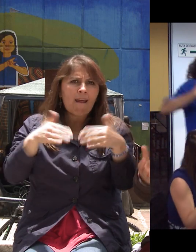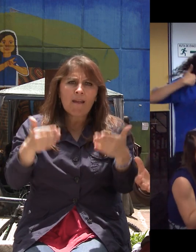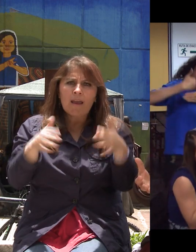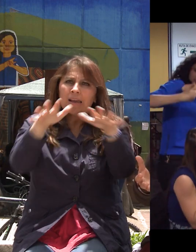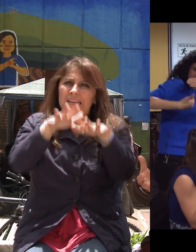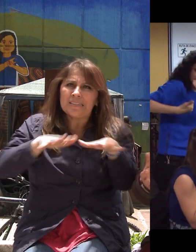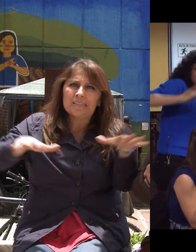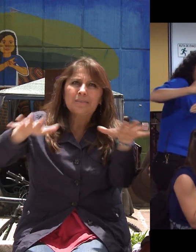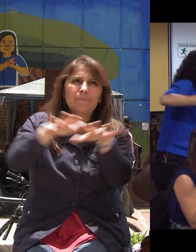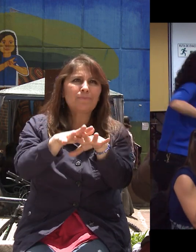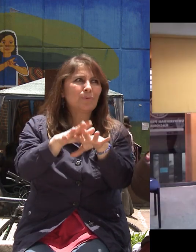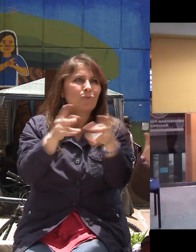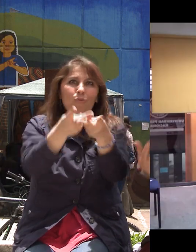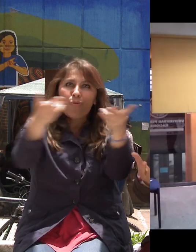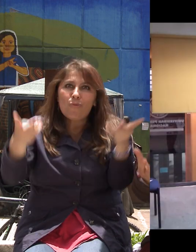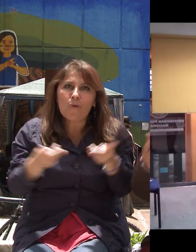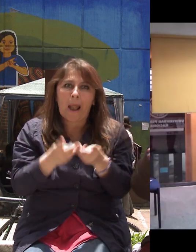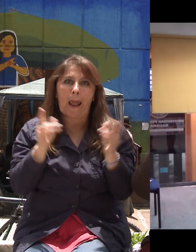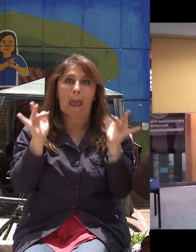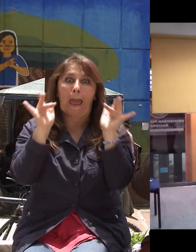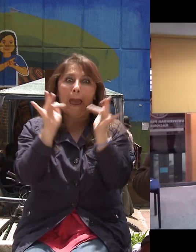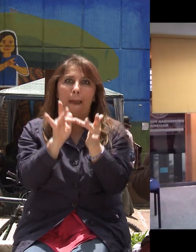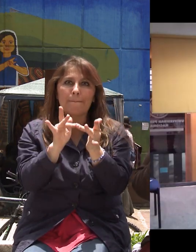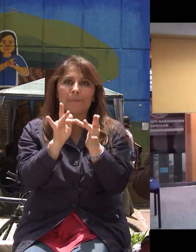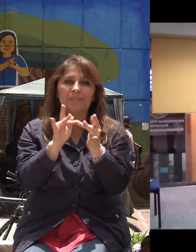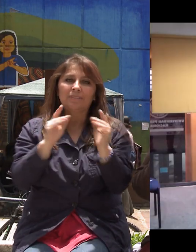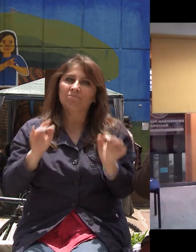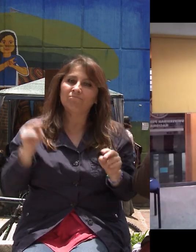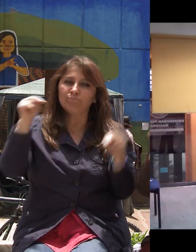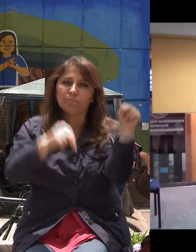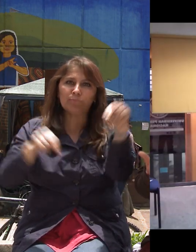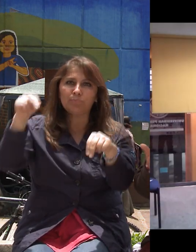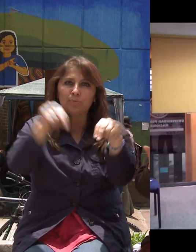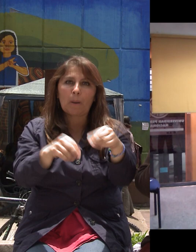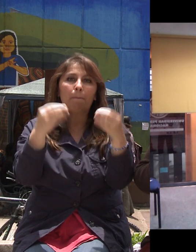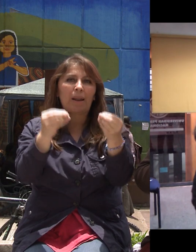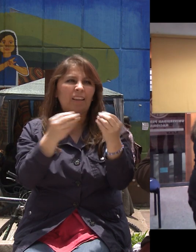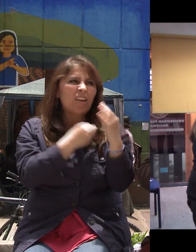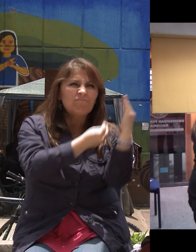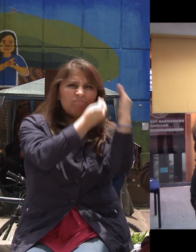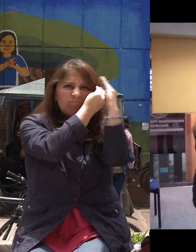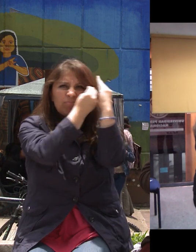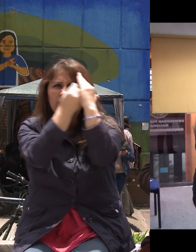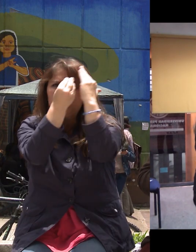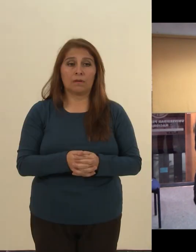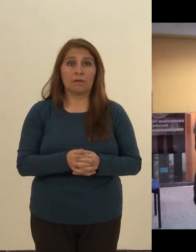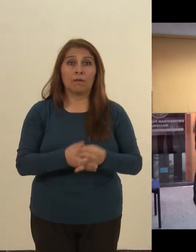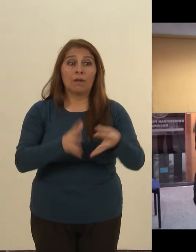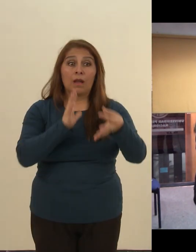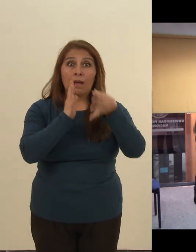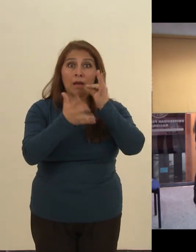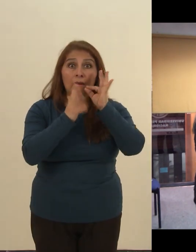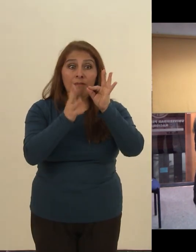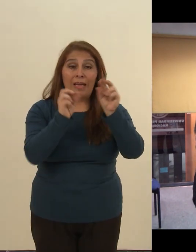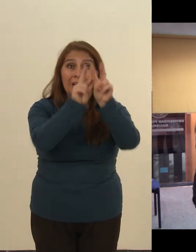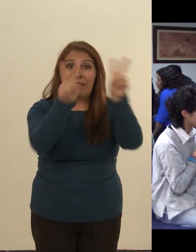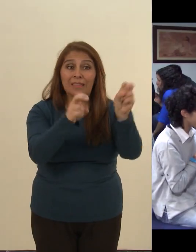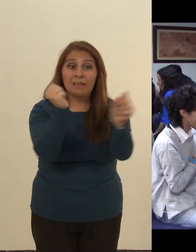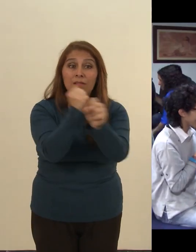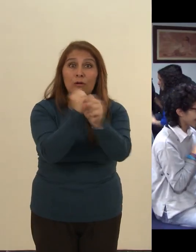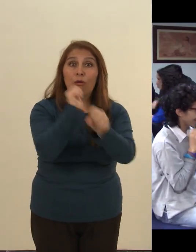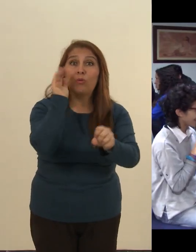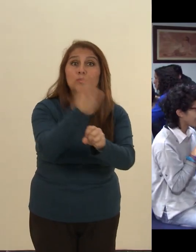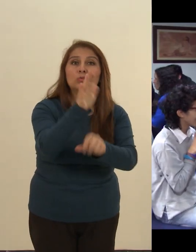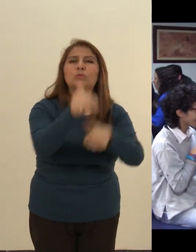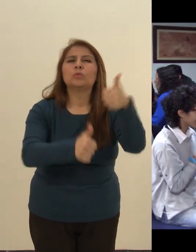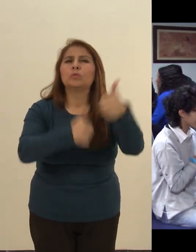un escenario que les permitiera el diálogo de saberes a nivel pedagógico. Digamos, las temáticas que